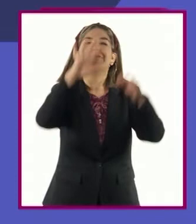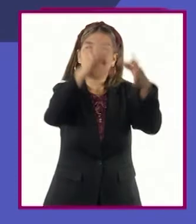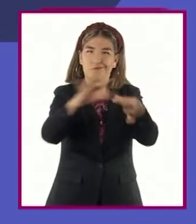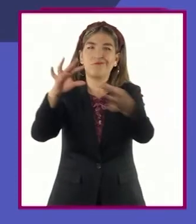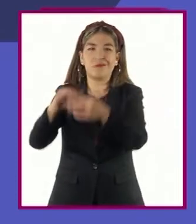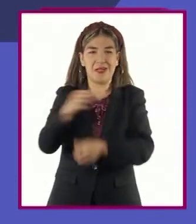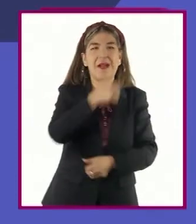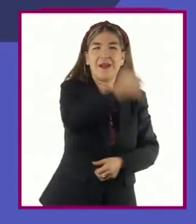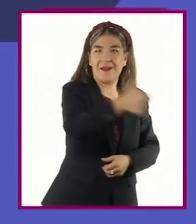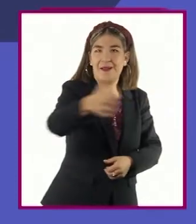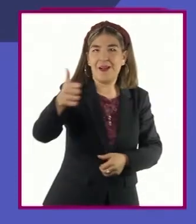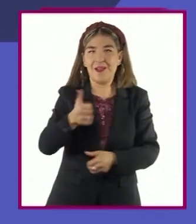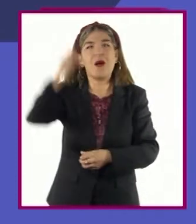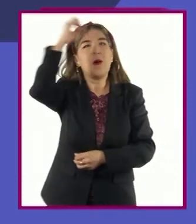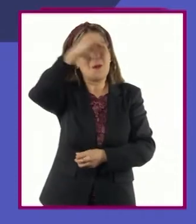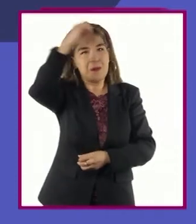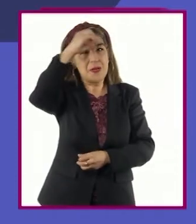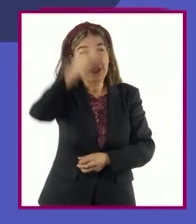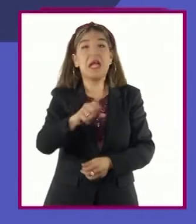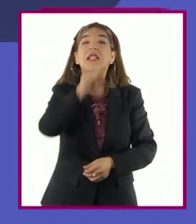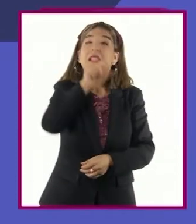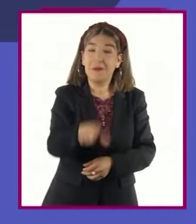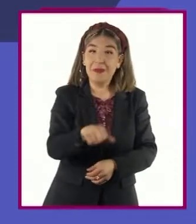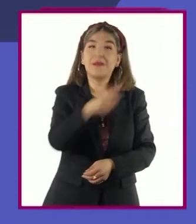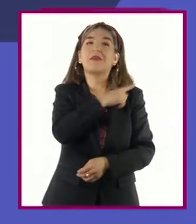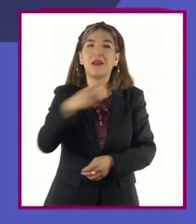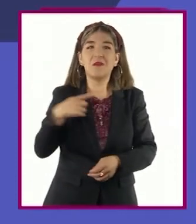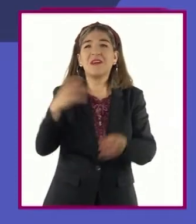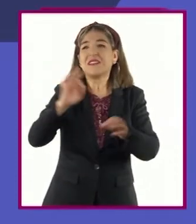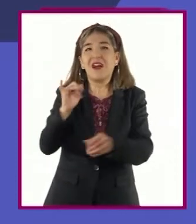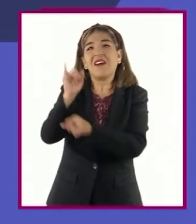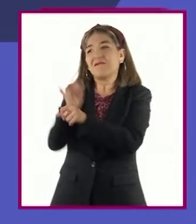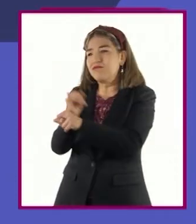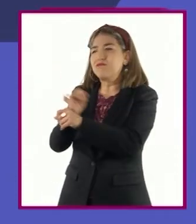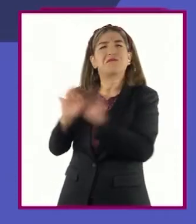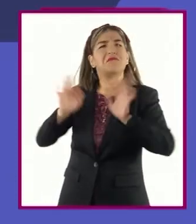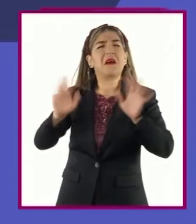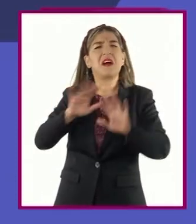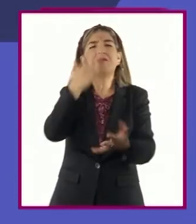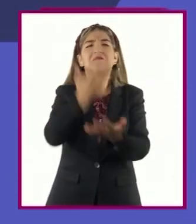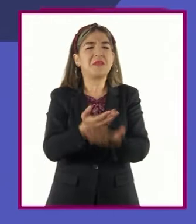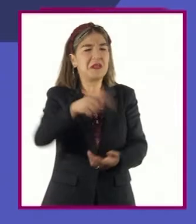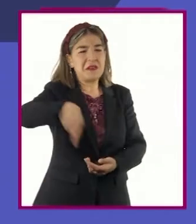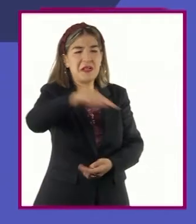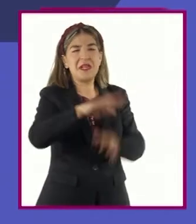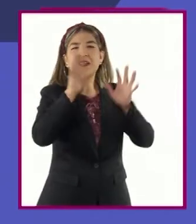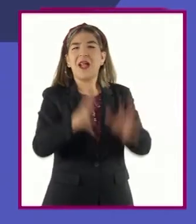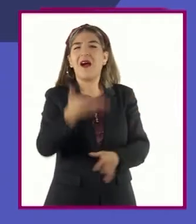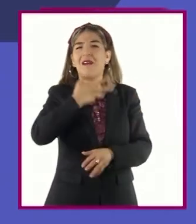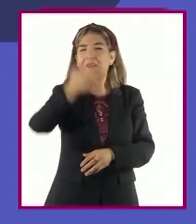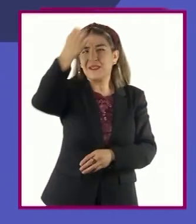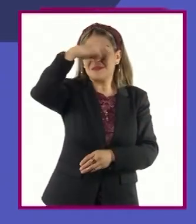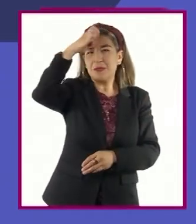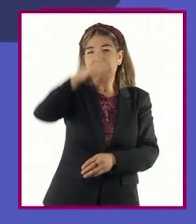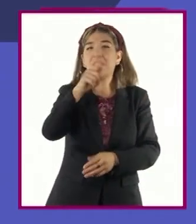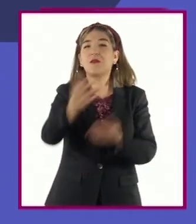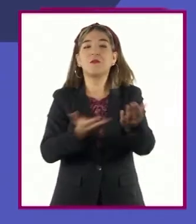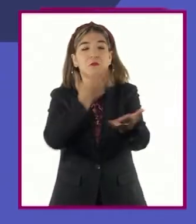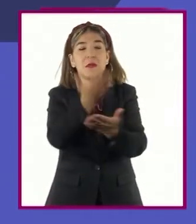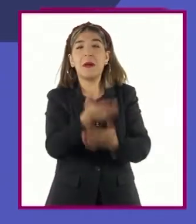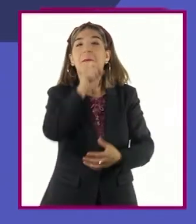mesa. Y es posible que no tengamos que investigarlos, pues podríamos solicitarlos antes de la mesa